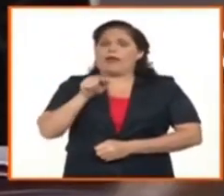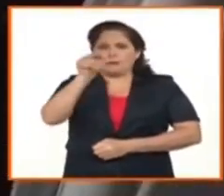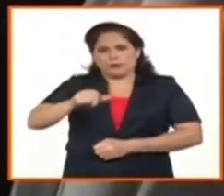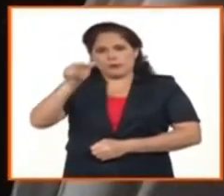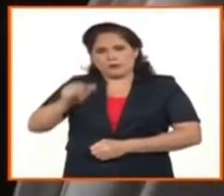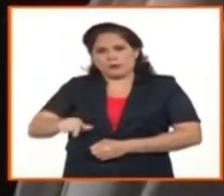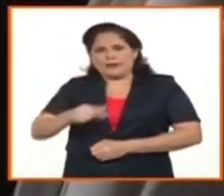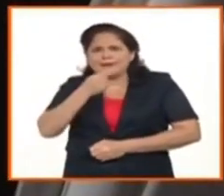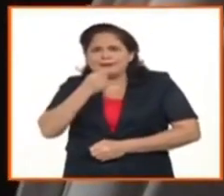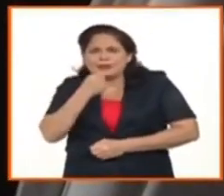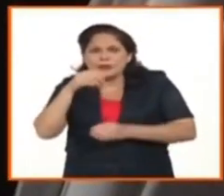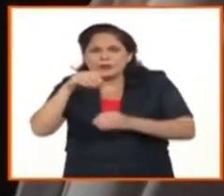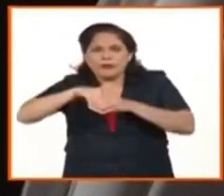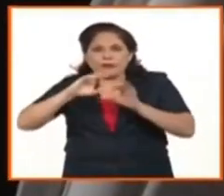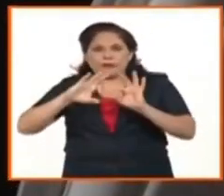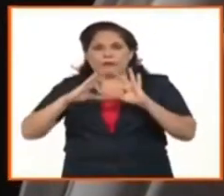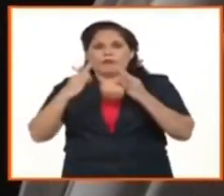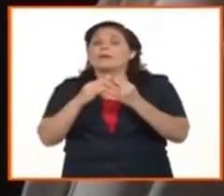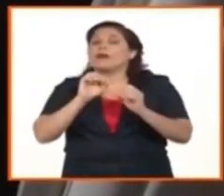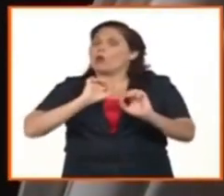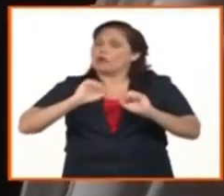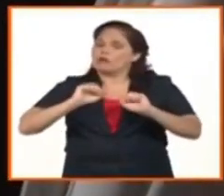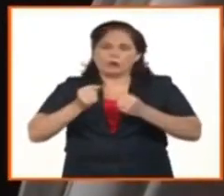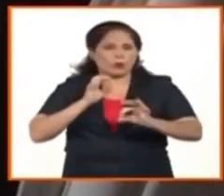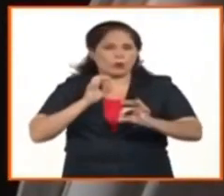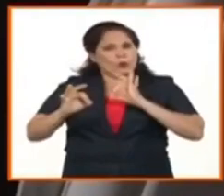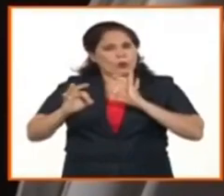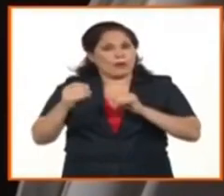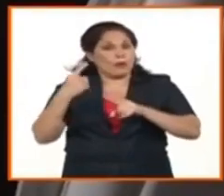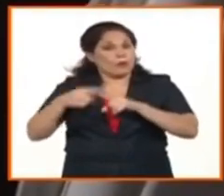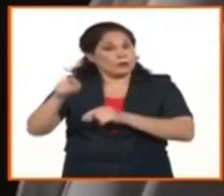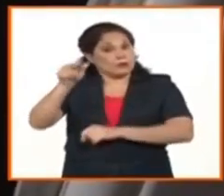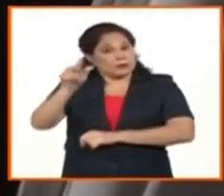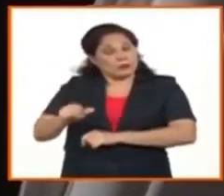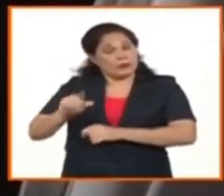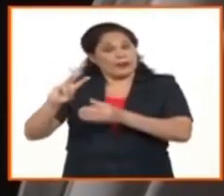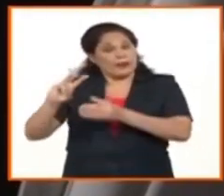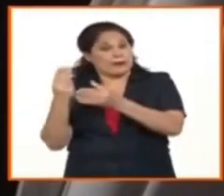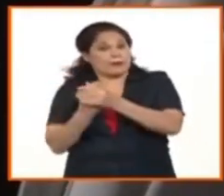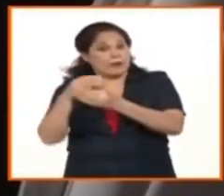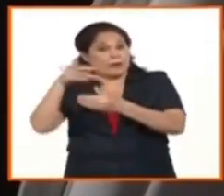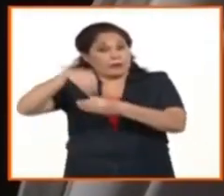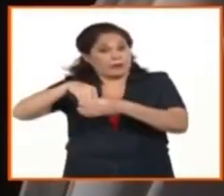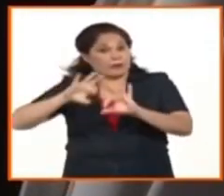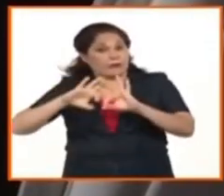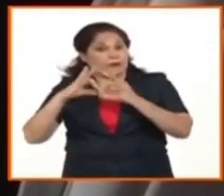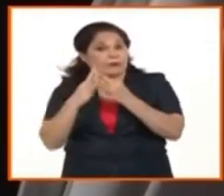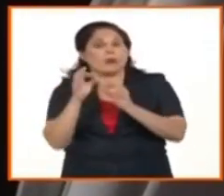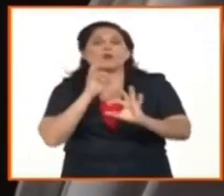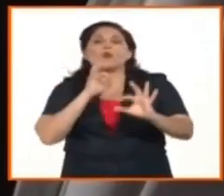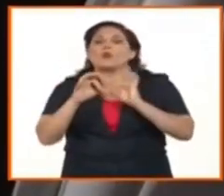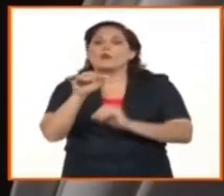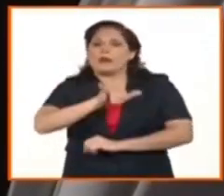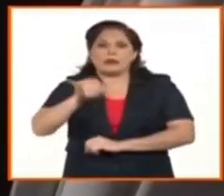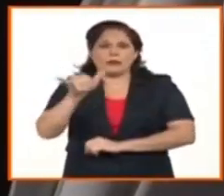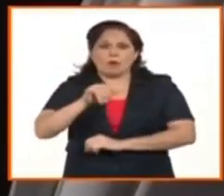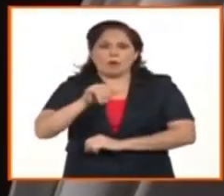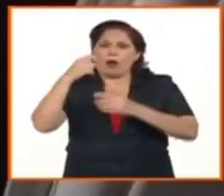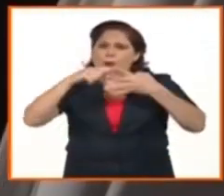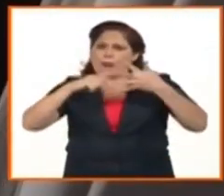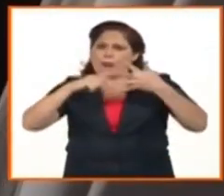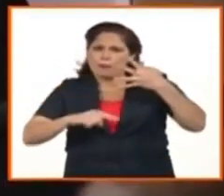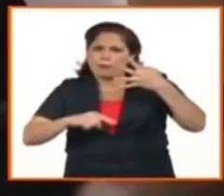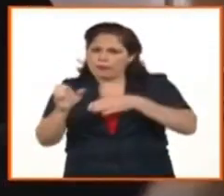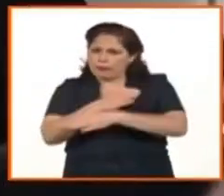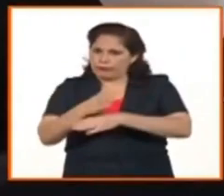edad como las personas en situaciones de discapacidad es decir el espectro es mucho más mucho más